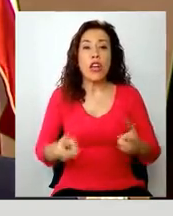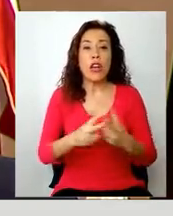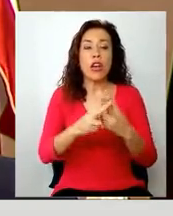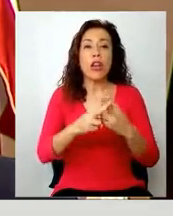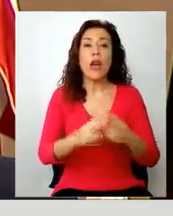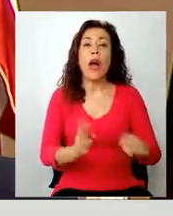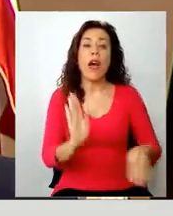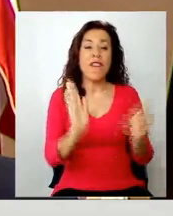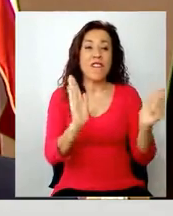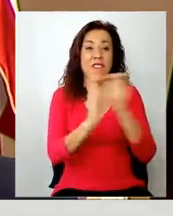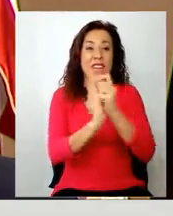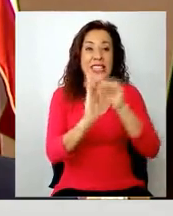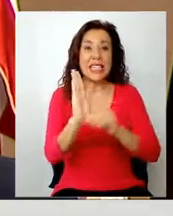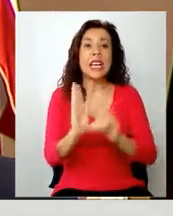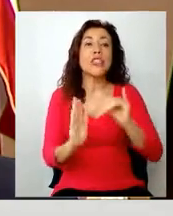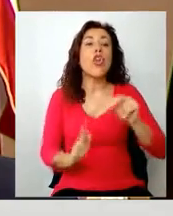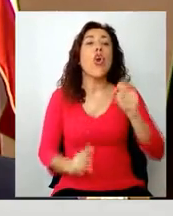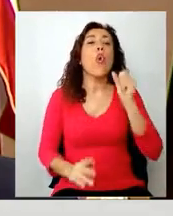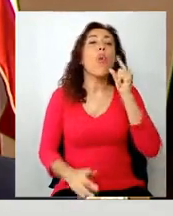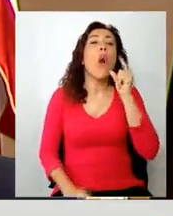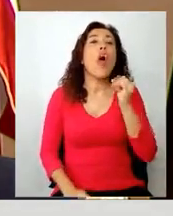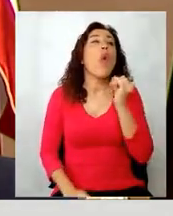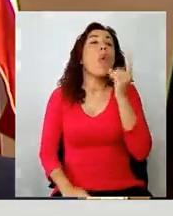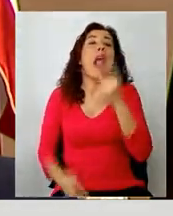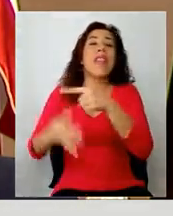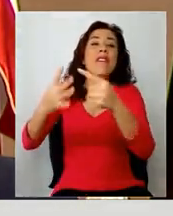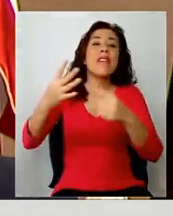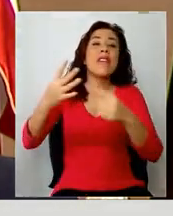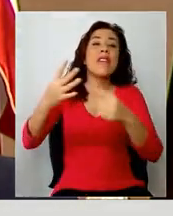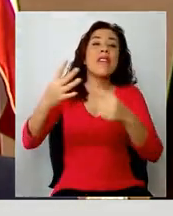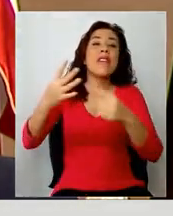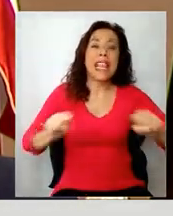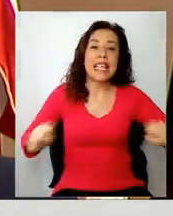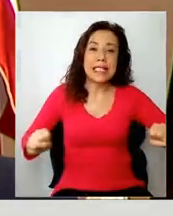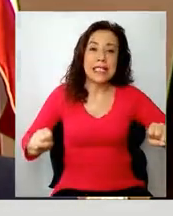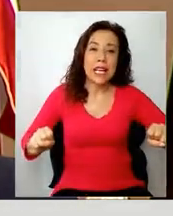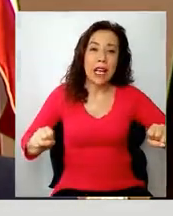Si es así cuál o cuáles son las que se han completado